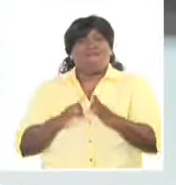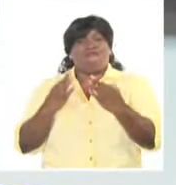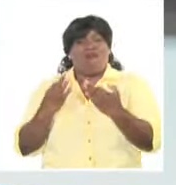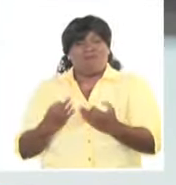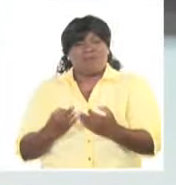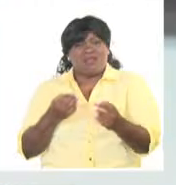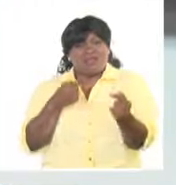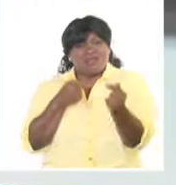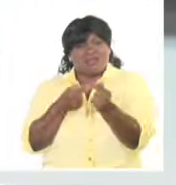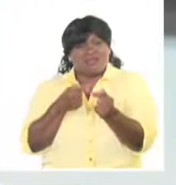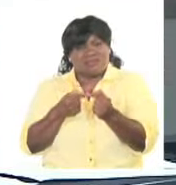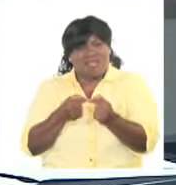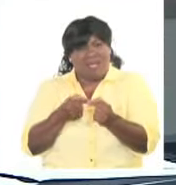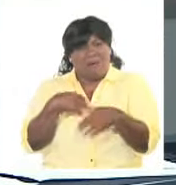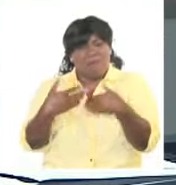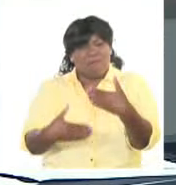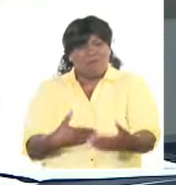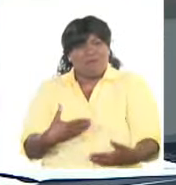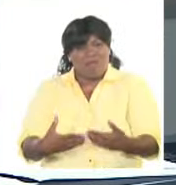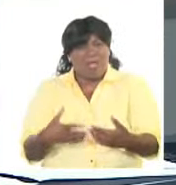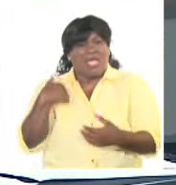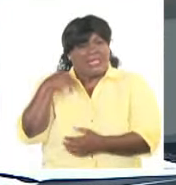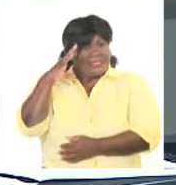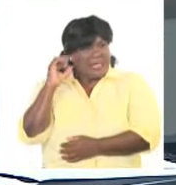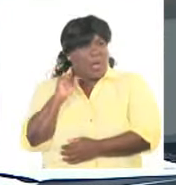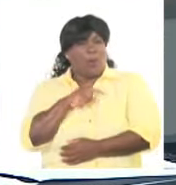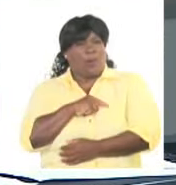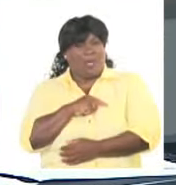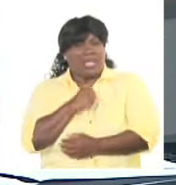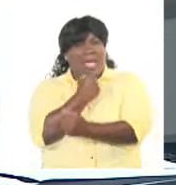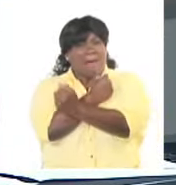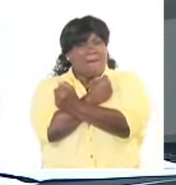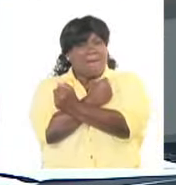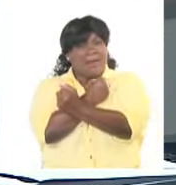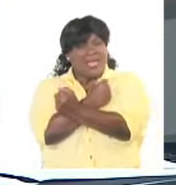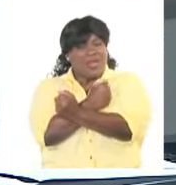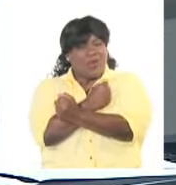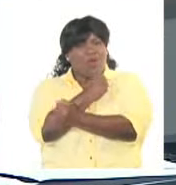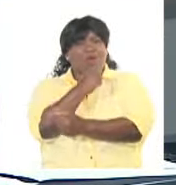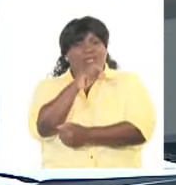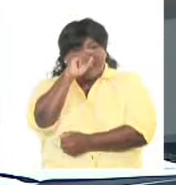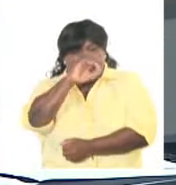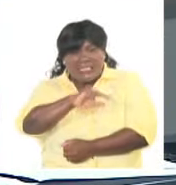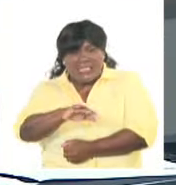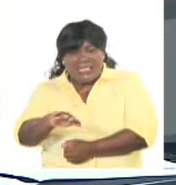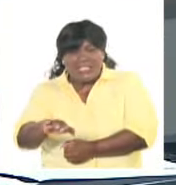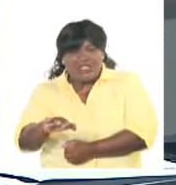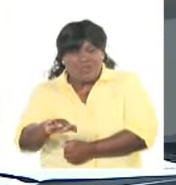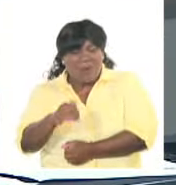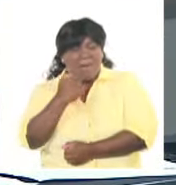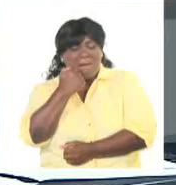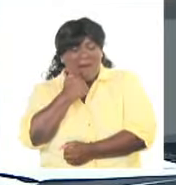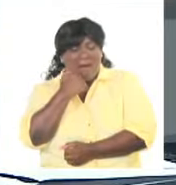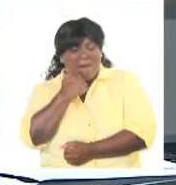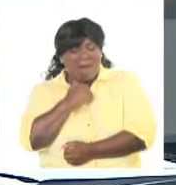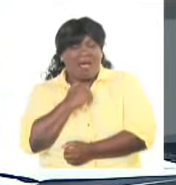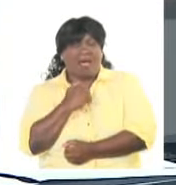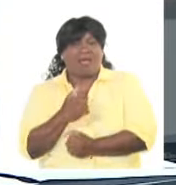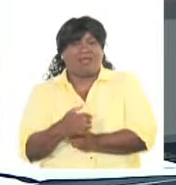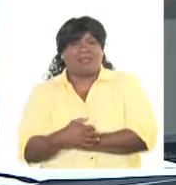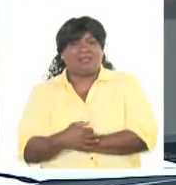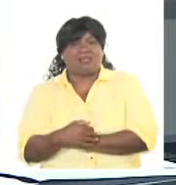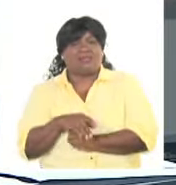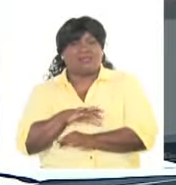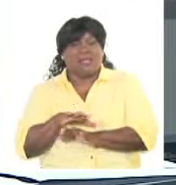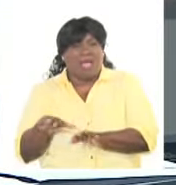Correcto. Sufriendo el problema. Sufriendo, y el peligro mucho es de todos, pero de los niños todavía más, que incluso está implementado